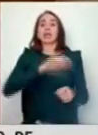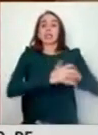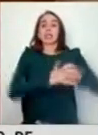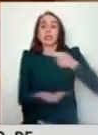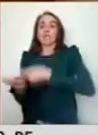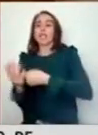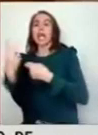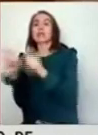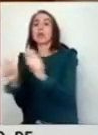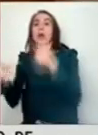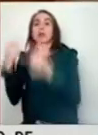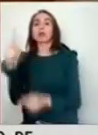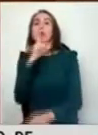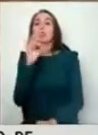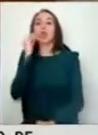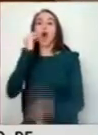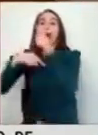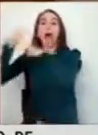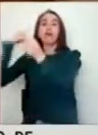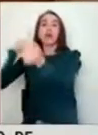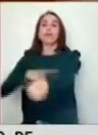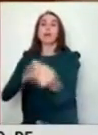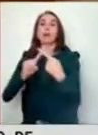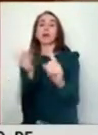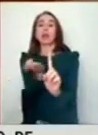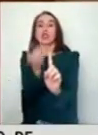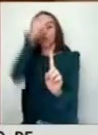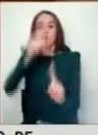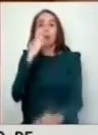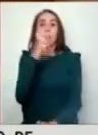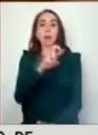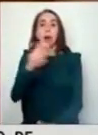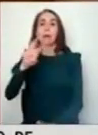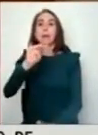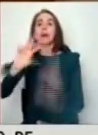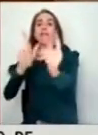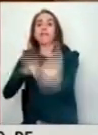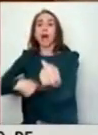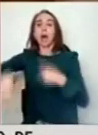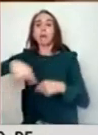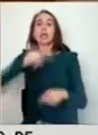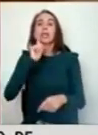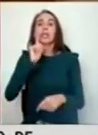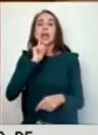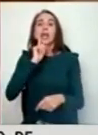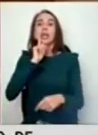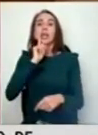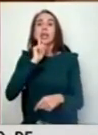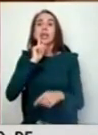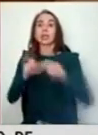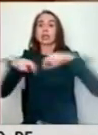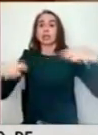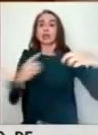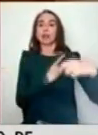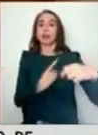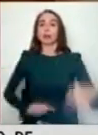tíos, abuelos o quienes sea que hayan participado torturando a padres y familiares de quienes están incluso dentro de esta cámara.